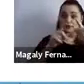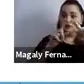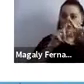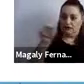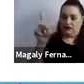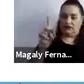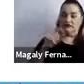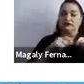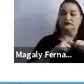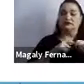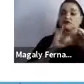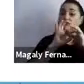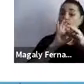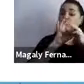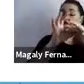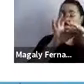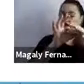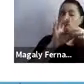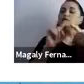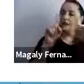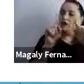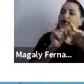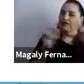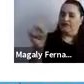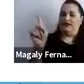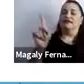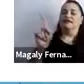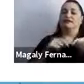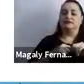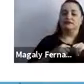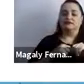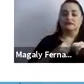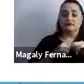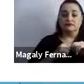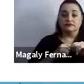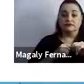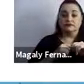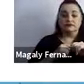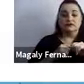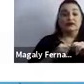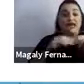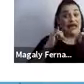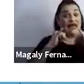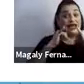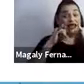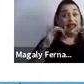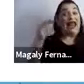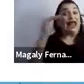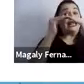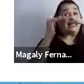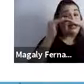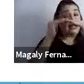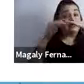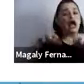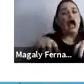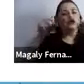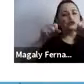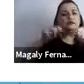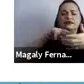diferentes, relacionados pero bien distintos. La equidad asume que hay